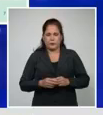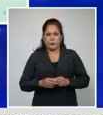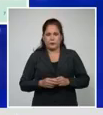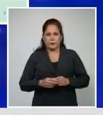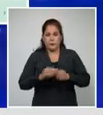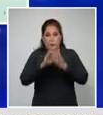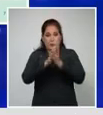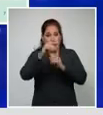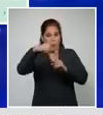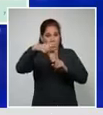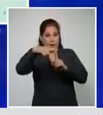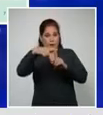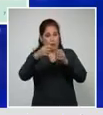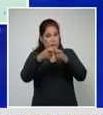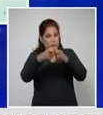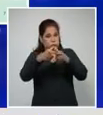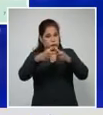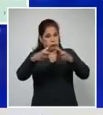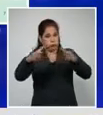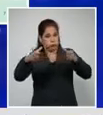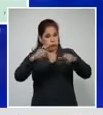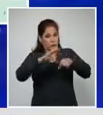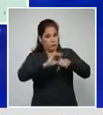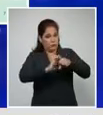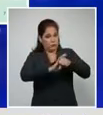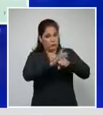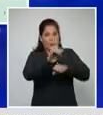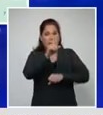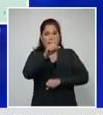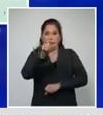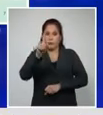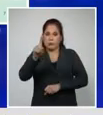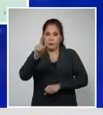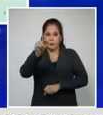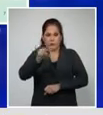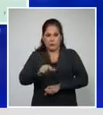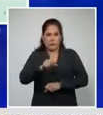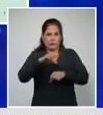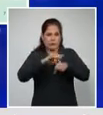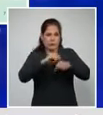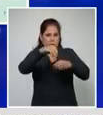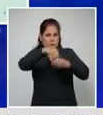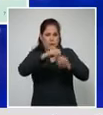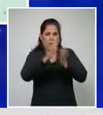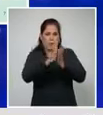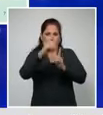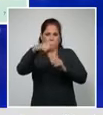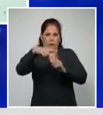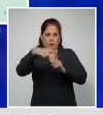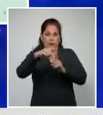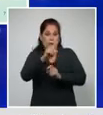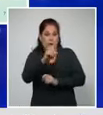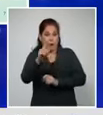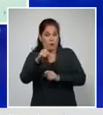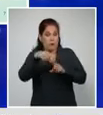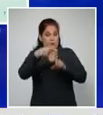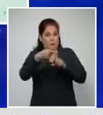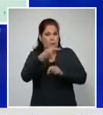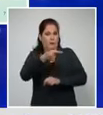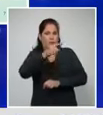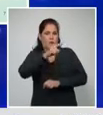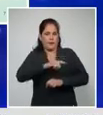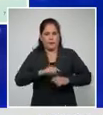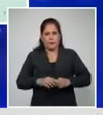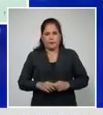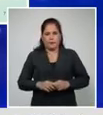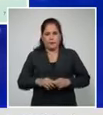Matanza con una cifra muy elevada, 111 casos autóctonos, 11 más que la jornada anterior.